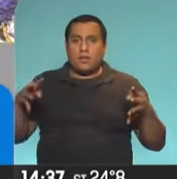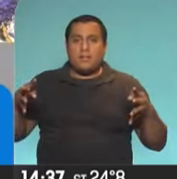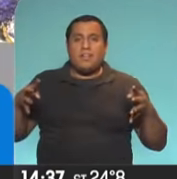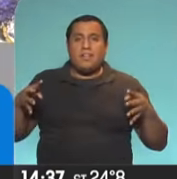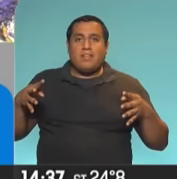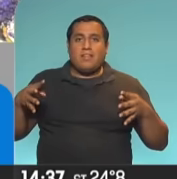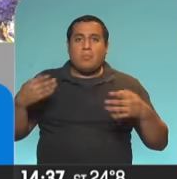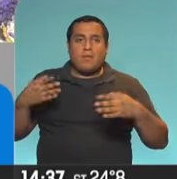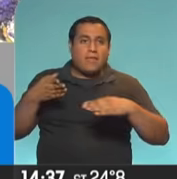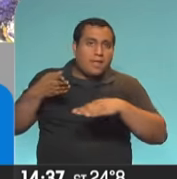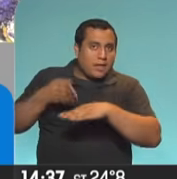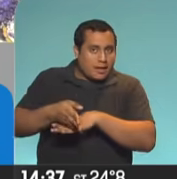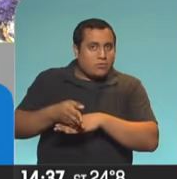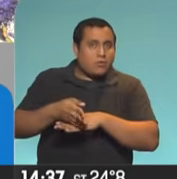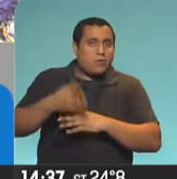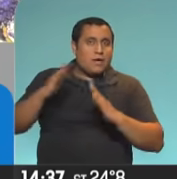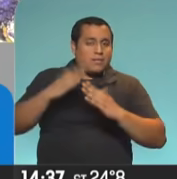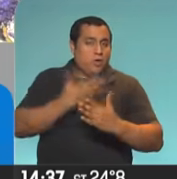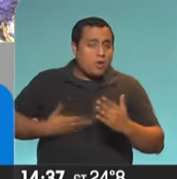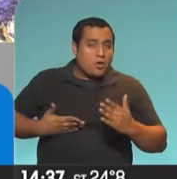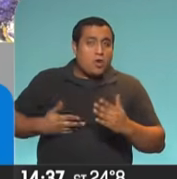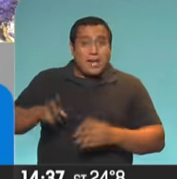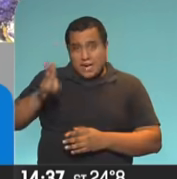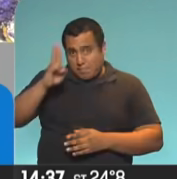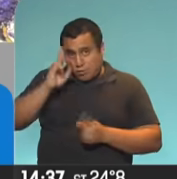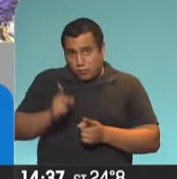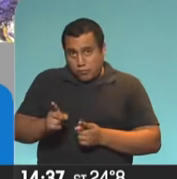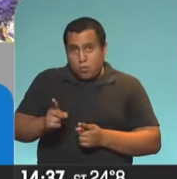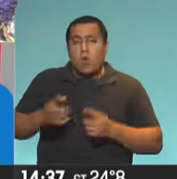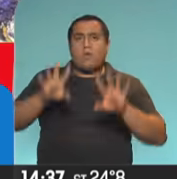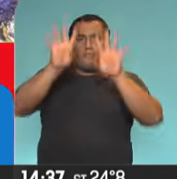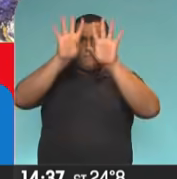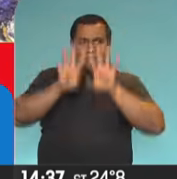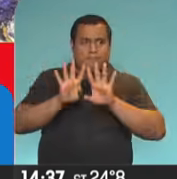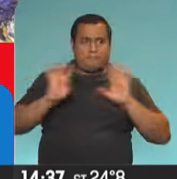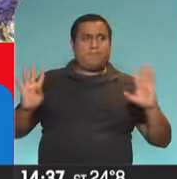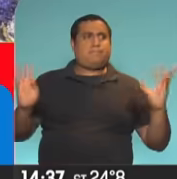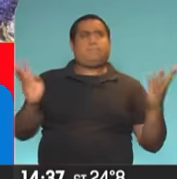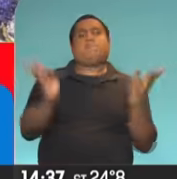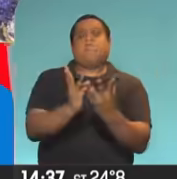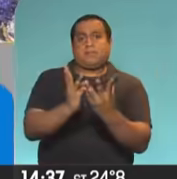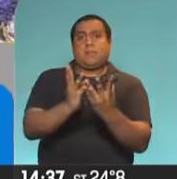ingreso a Casa de Gobierno se sigue respetando, o si de las rejas de Casa de Gobierno hacia Plaza de Mayo ya es un desborde generalizado.